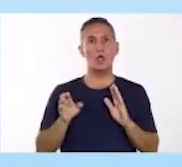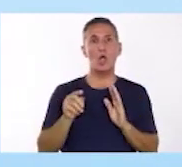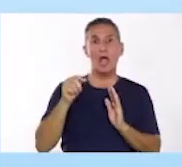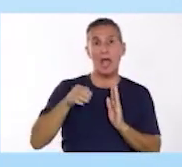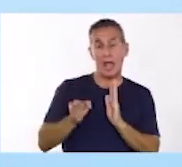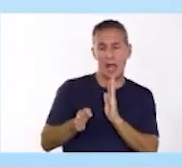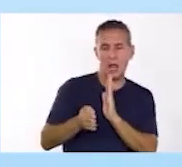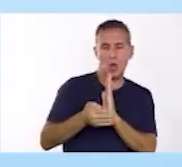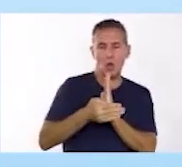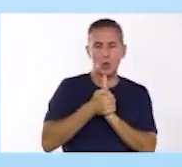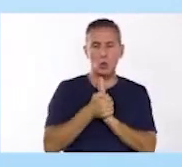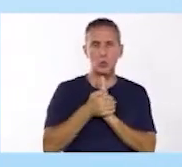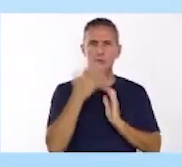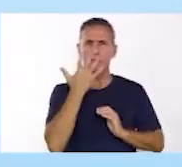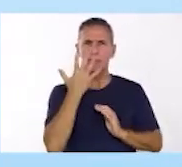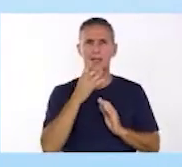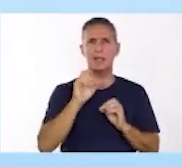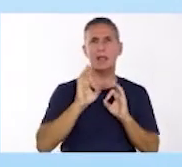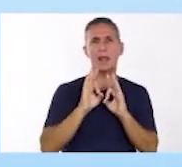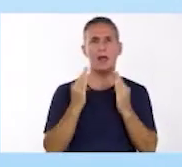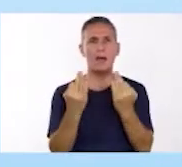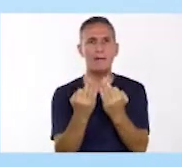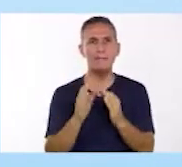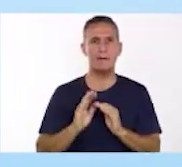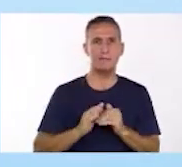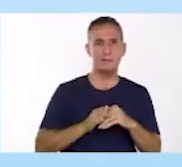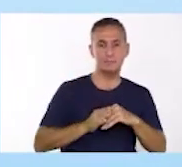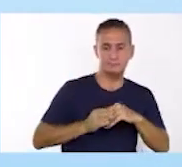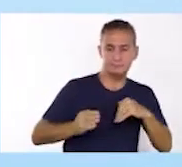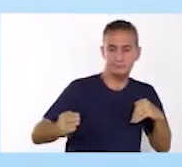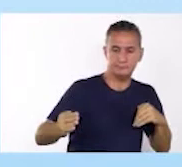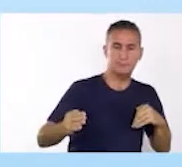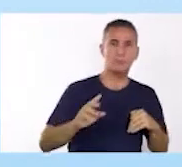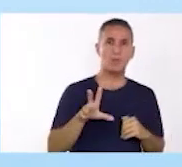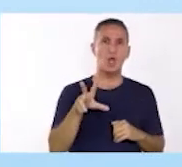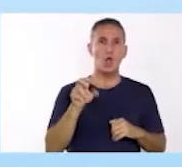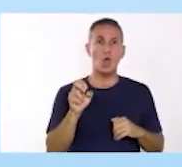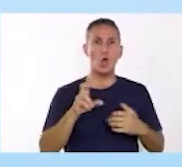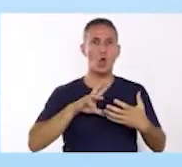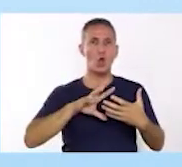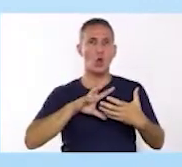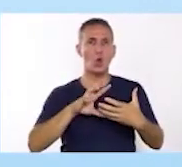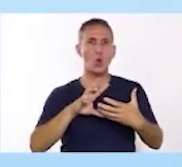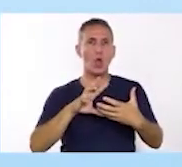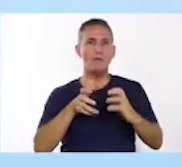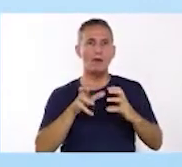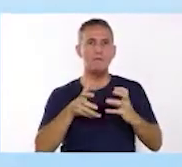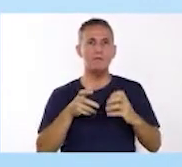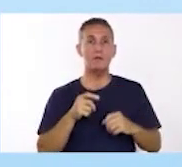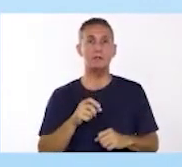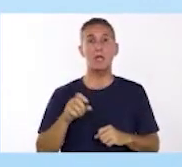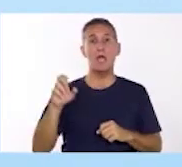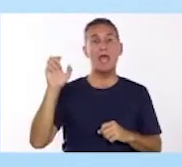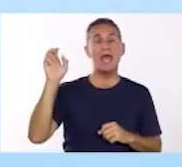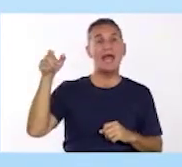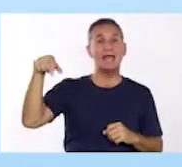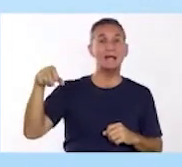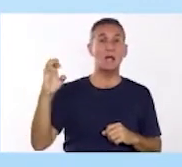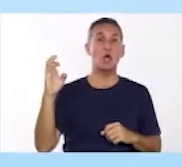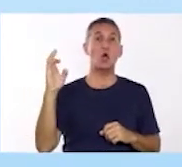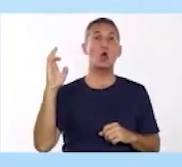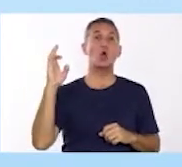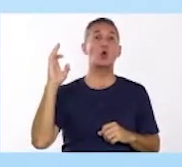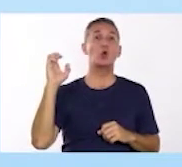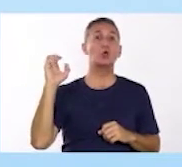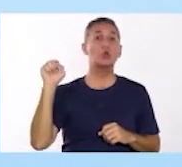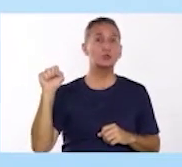familia para así no asustarlos con su nueva forma. Fíjense que Gregorio Samsa, el protagonista de esta obra, que